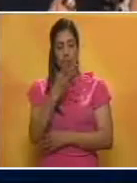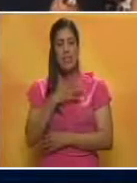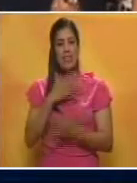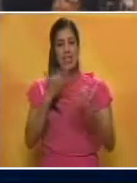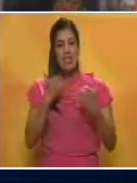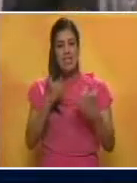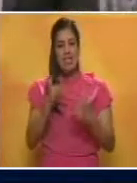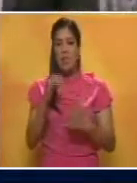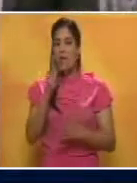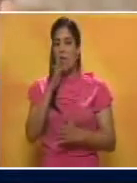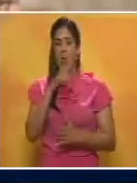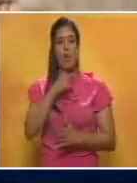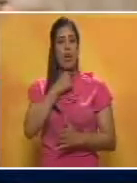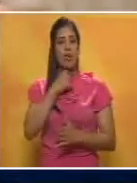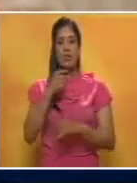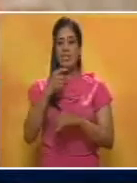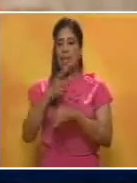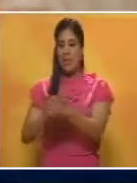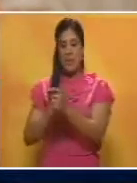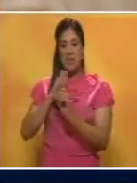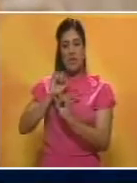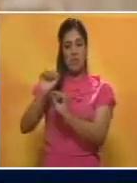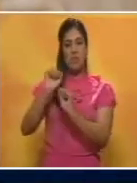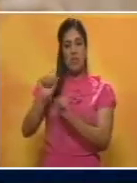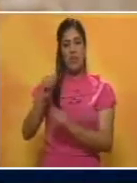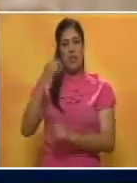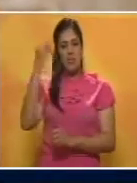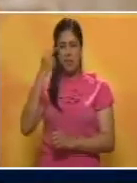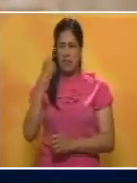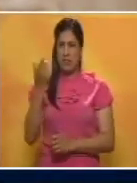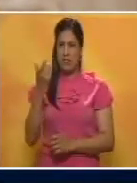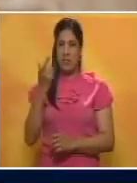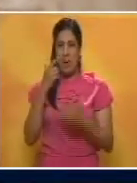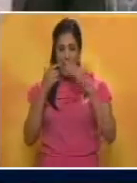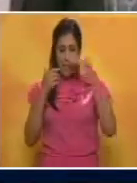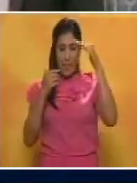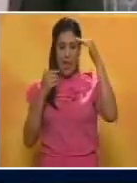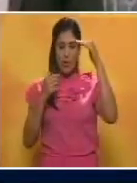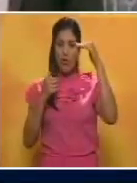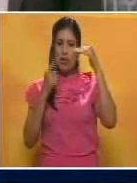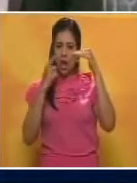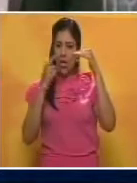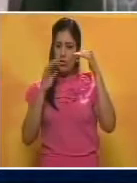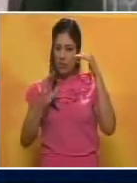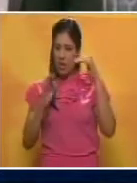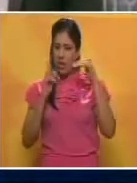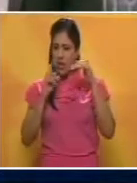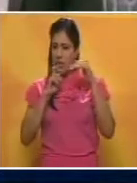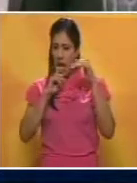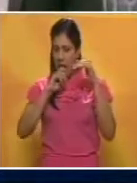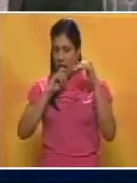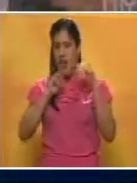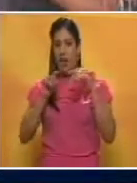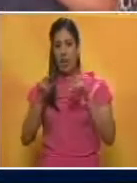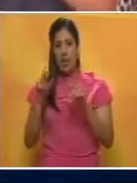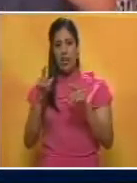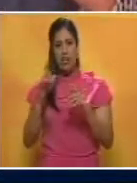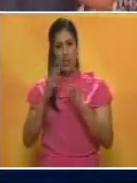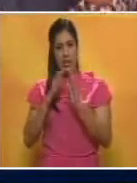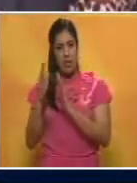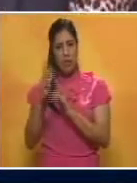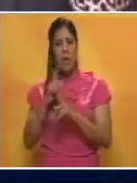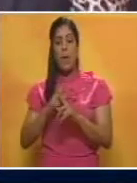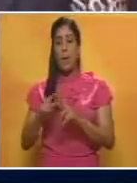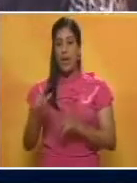hija North no le agrada su hermano Zayn. Kim dijo que pensó que ella, por ser la mayor, estaría acostumbrándose al pequeño y que solo sería una